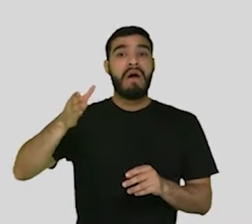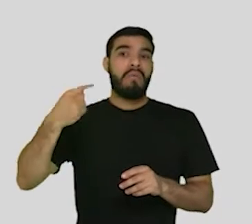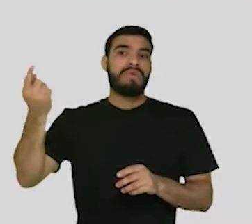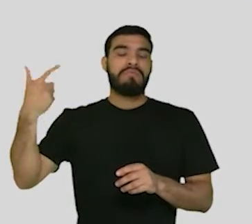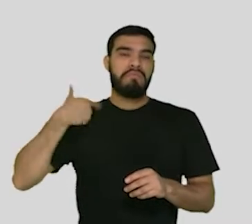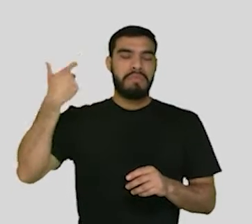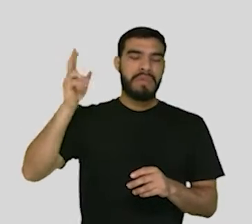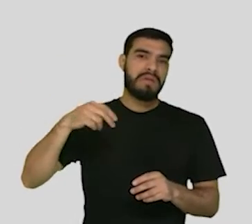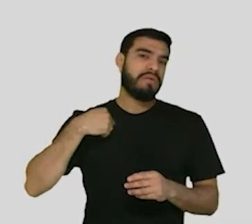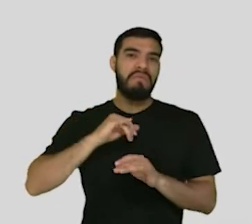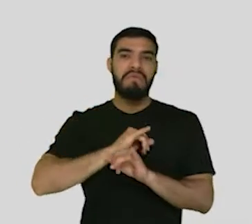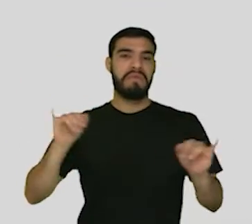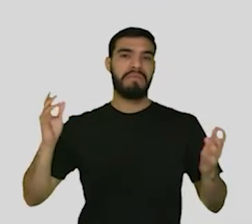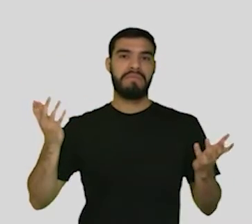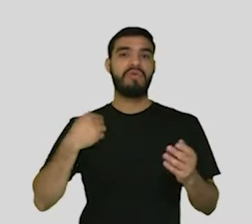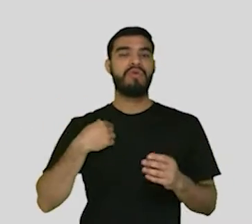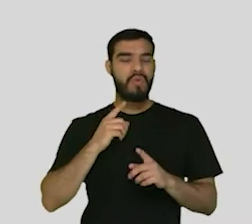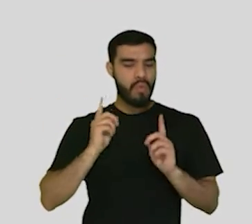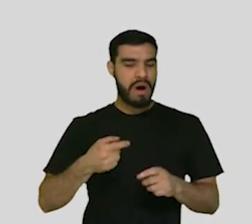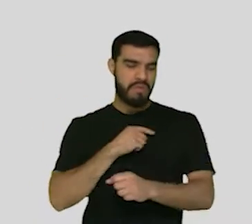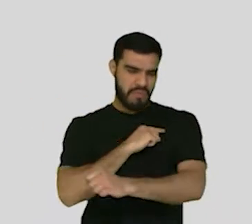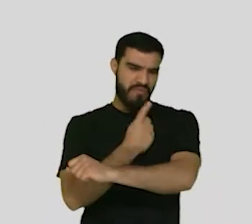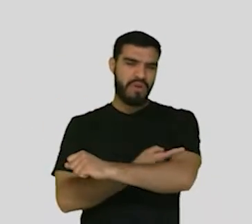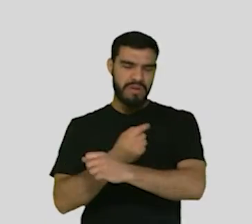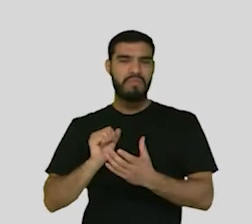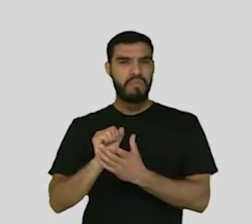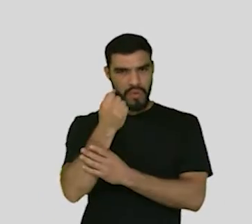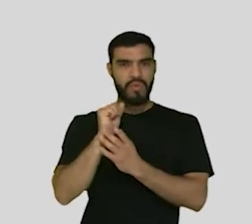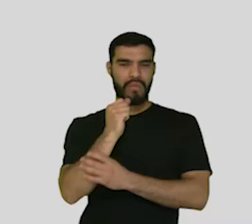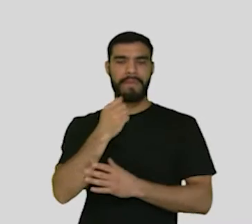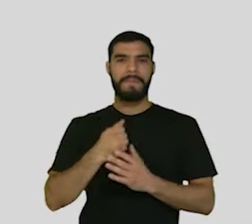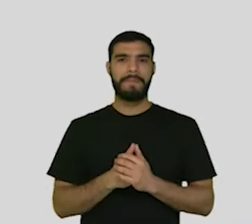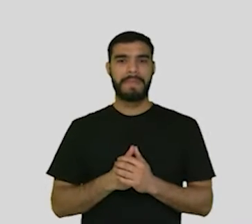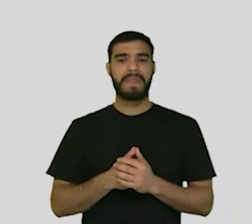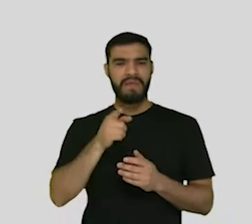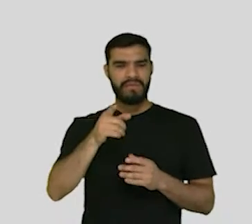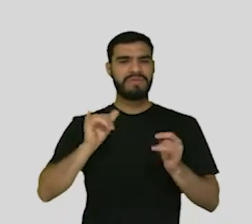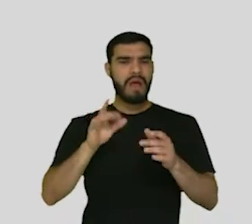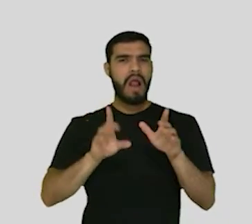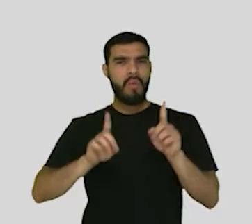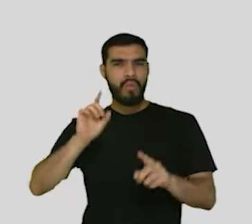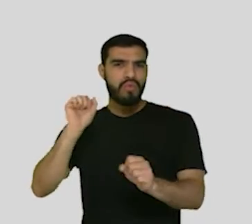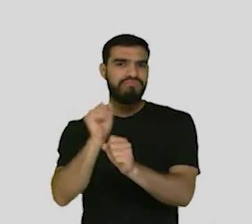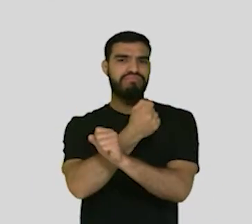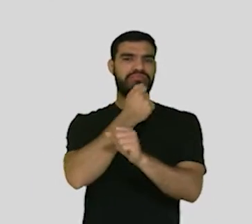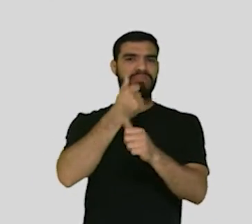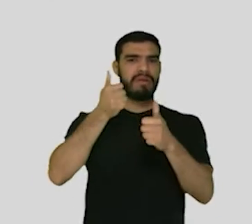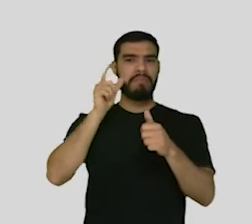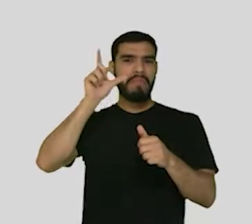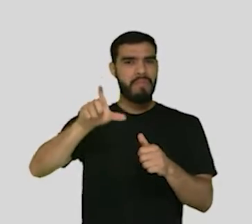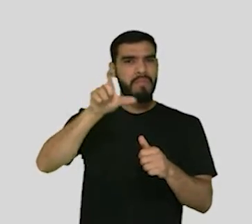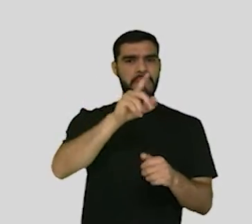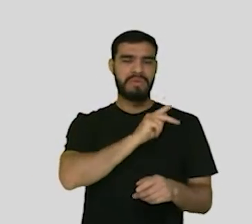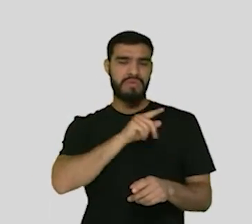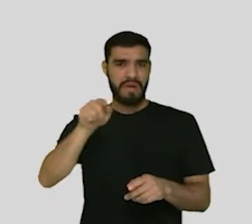yo se hace da cual a llevo y tapa pea no per realidad y a pesar de que lograste pe se de beber a monda reivindicaciones para vos